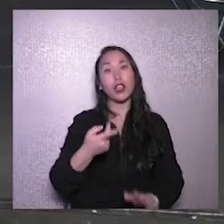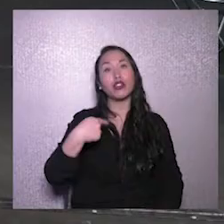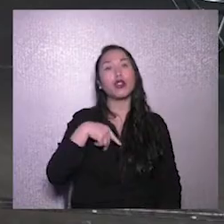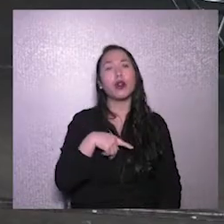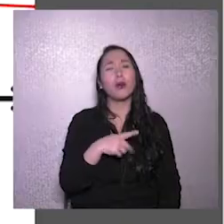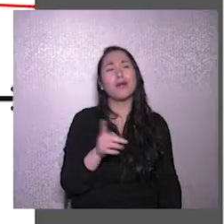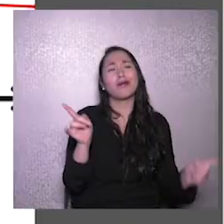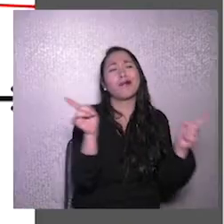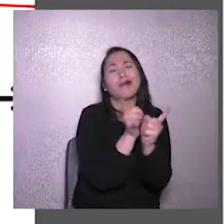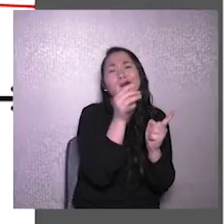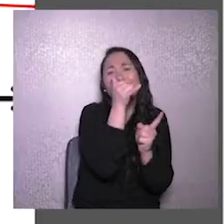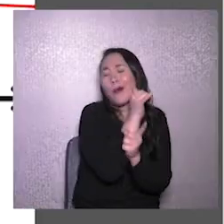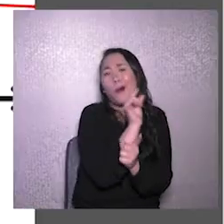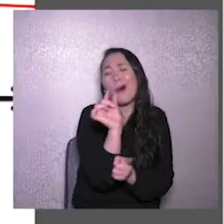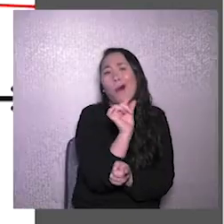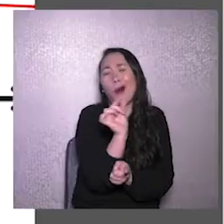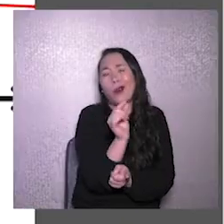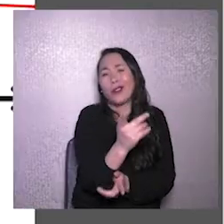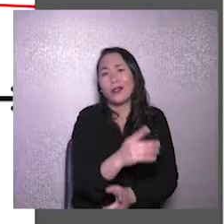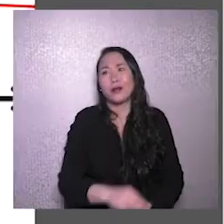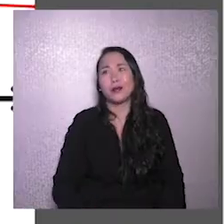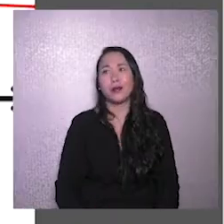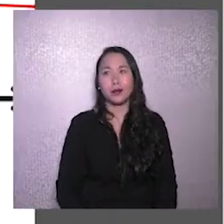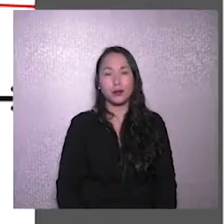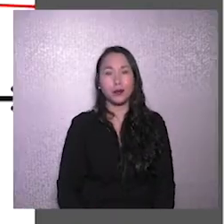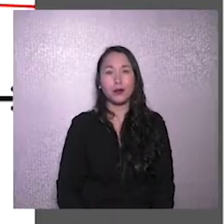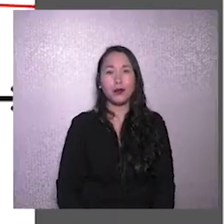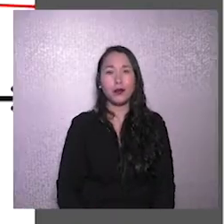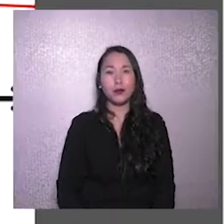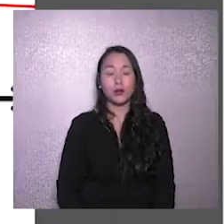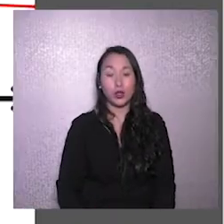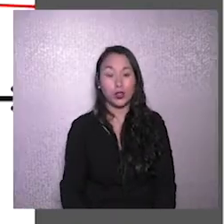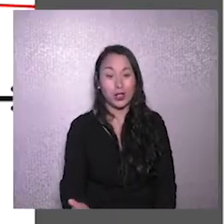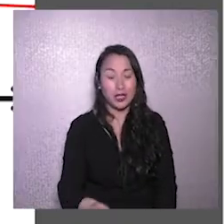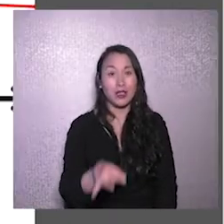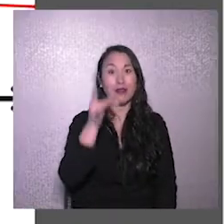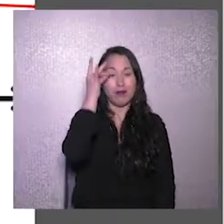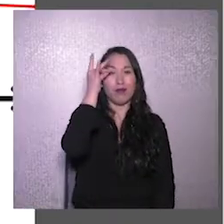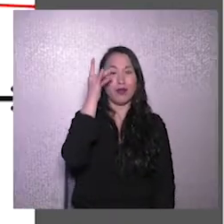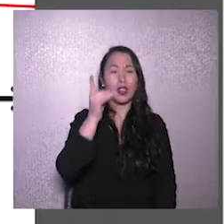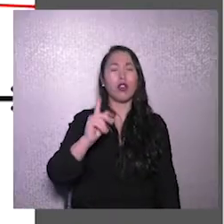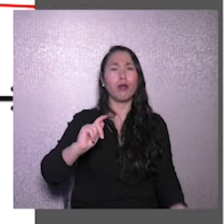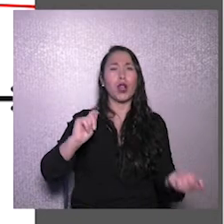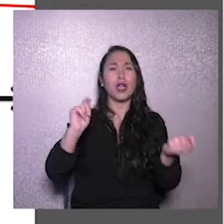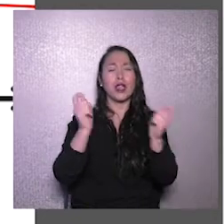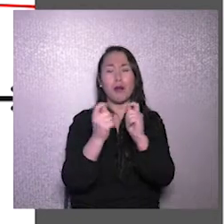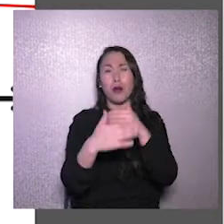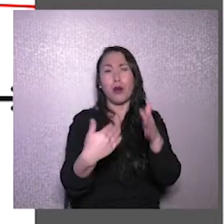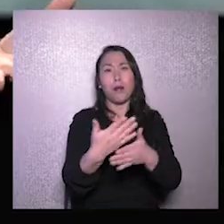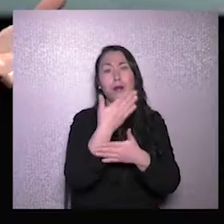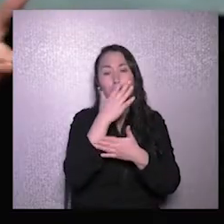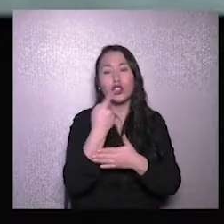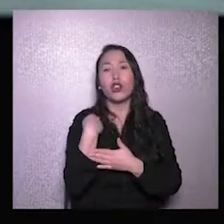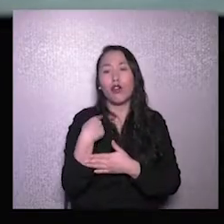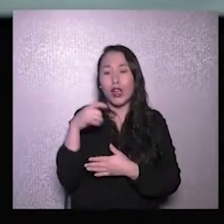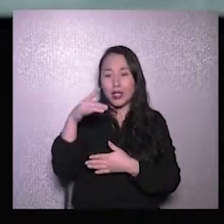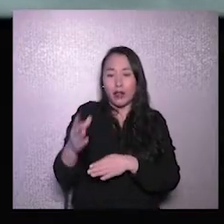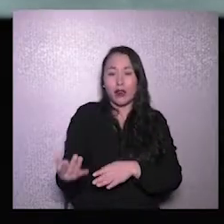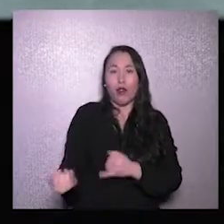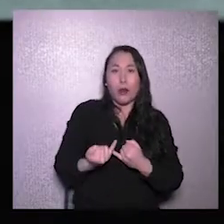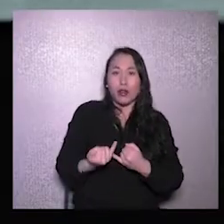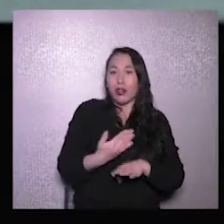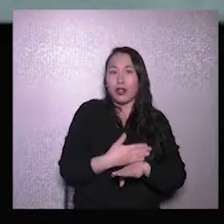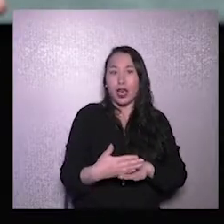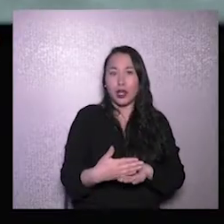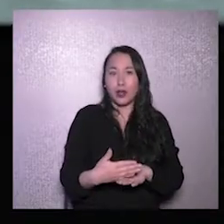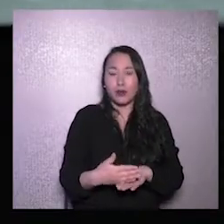de tiempo bien restringidas. Y por lo tanto, enterarme de la evolución de este paciente es algo que yo me voy a enterar tardíamente.